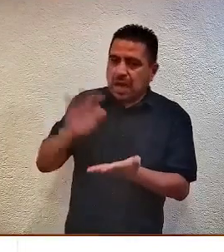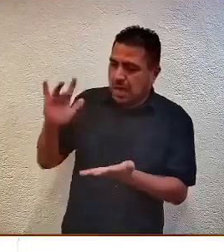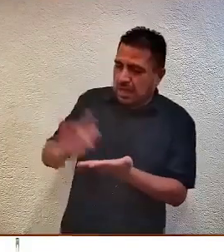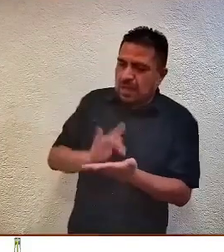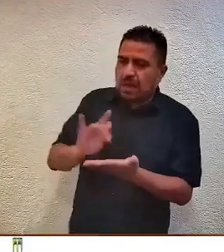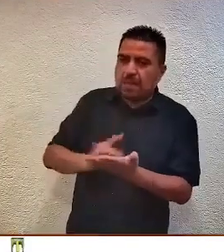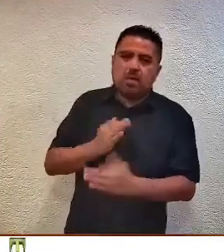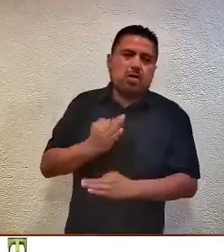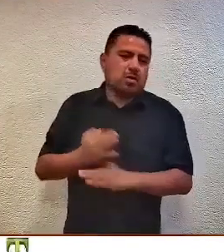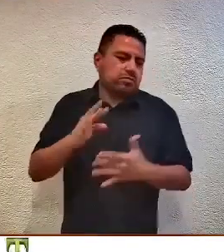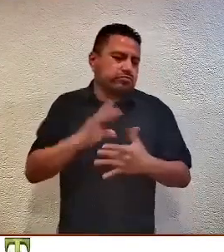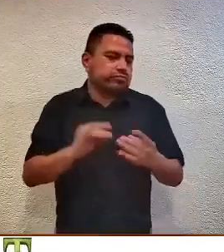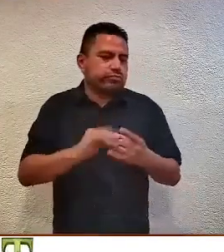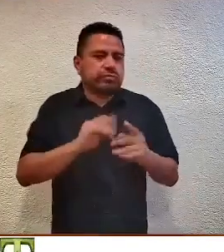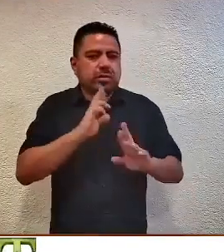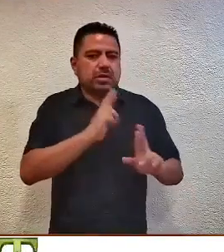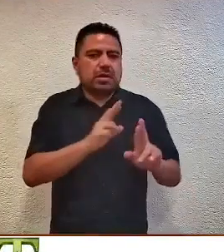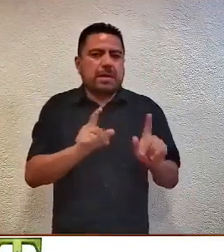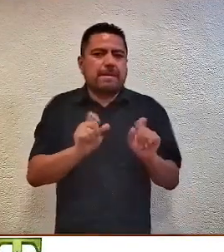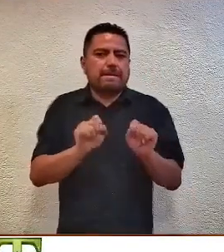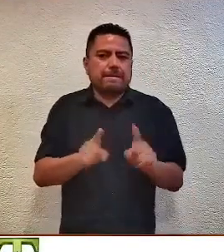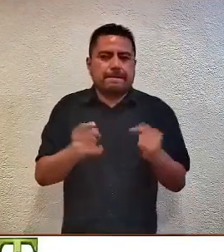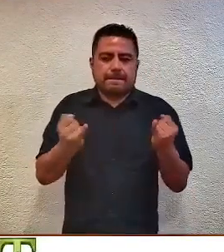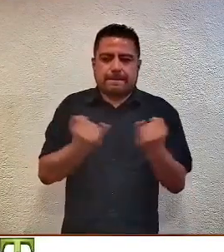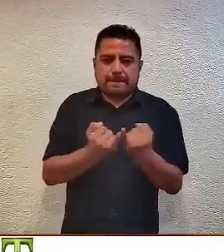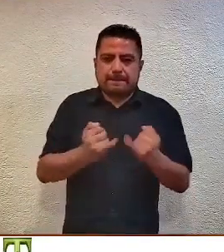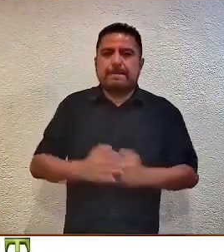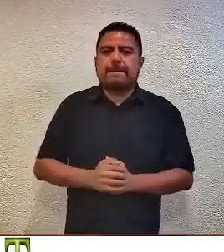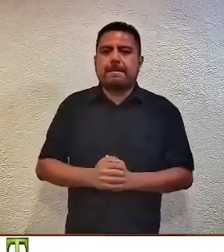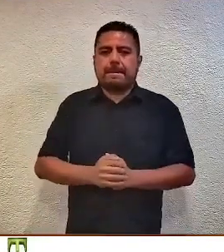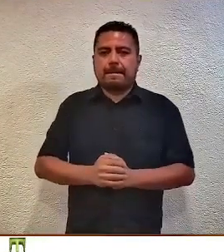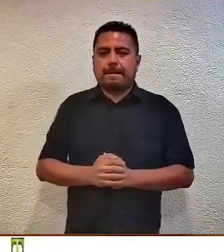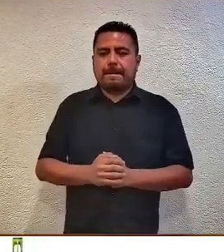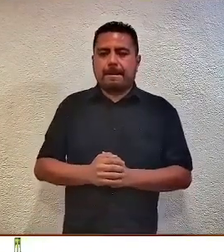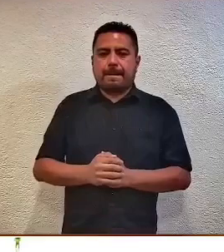la cuenta y resolutivo del mismo. Gracias, magistrada.